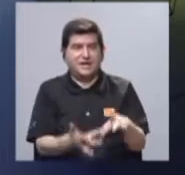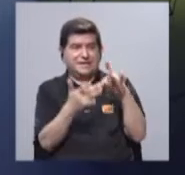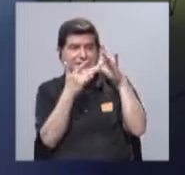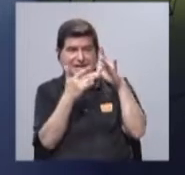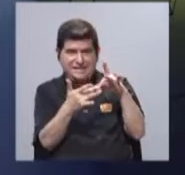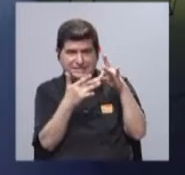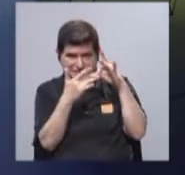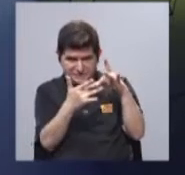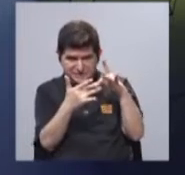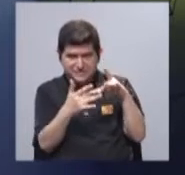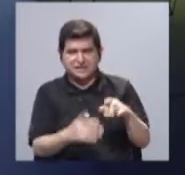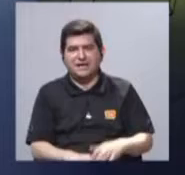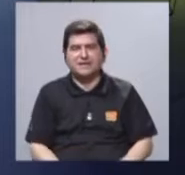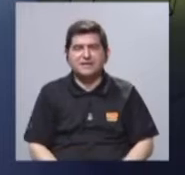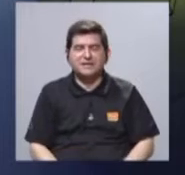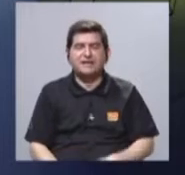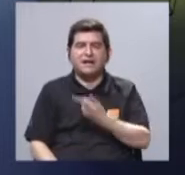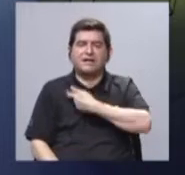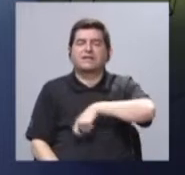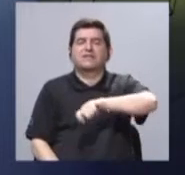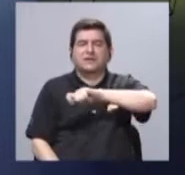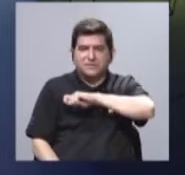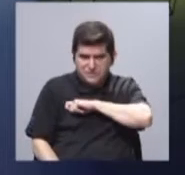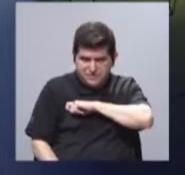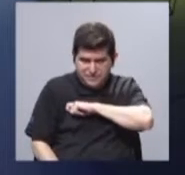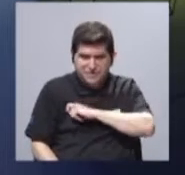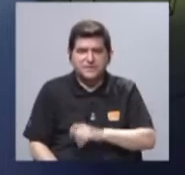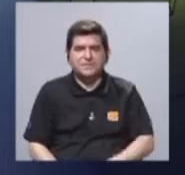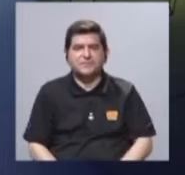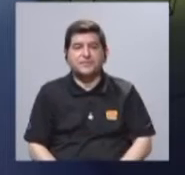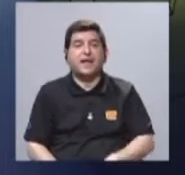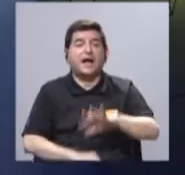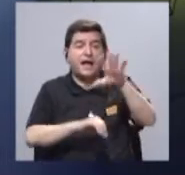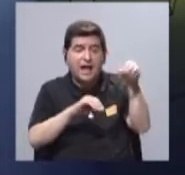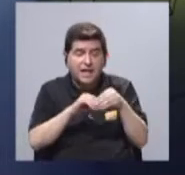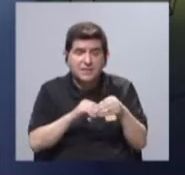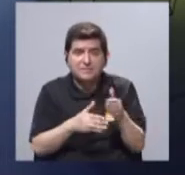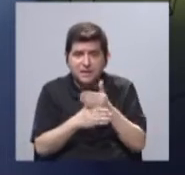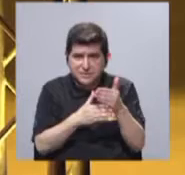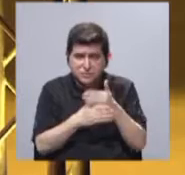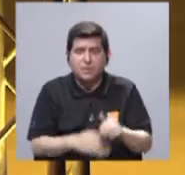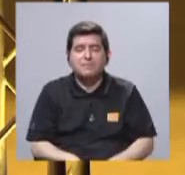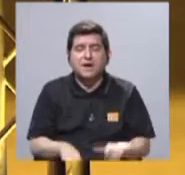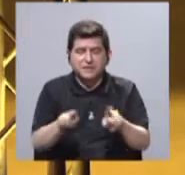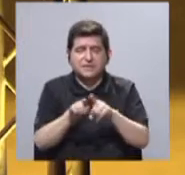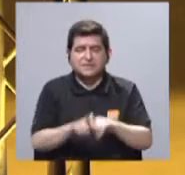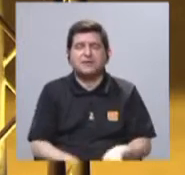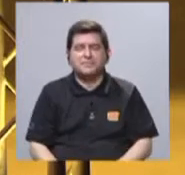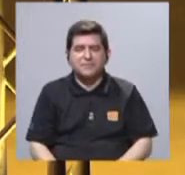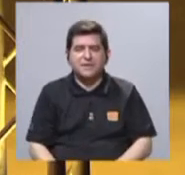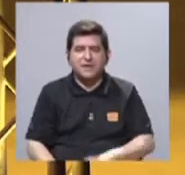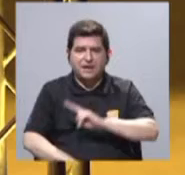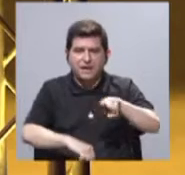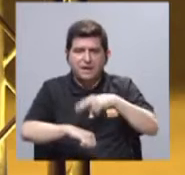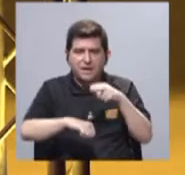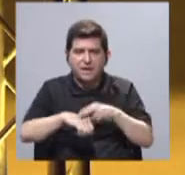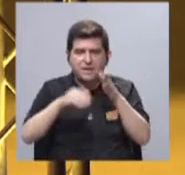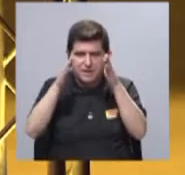especialidades en españa y él además comparte la ciudadanía española